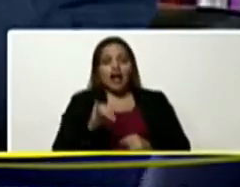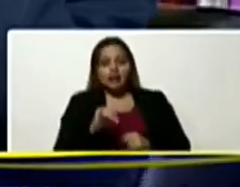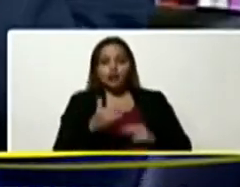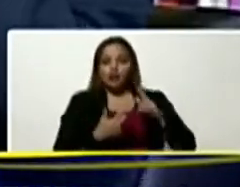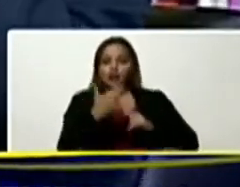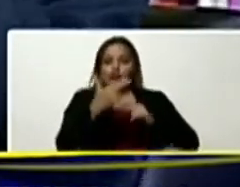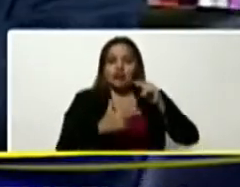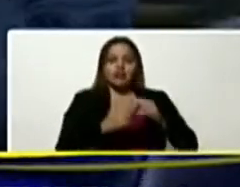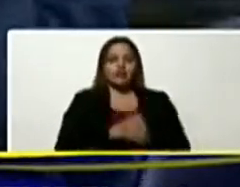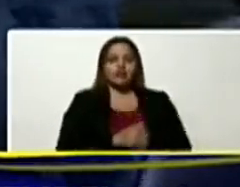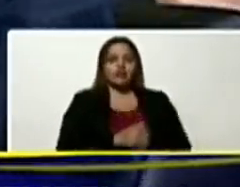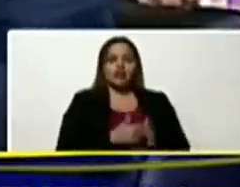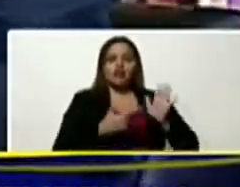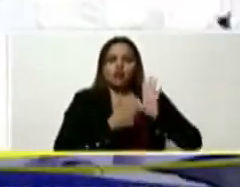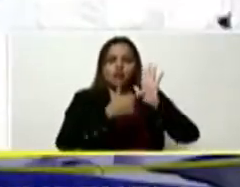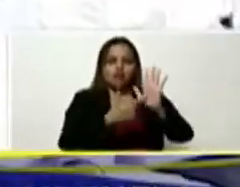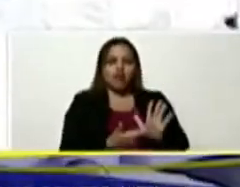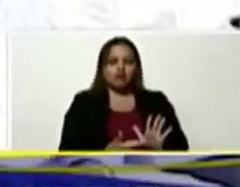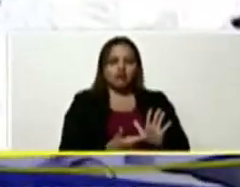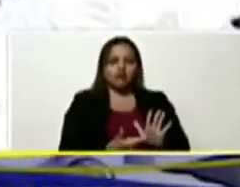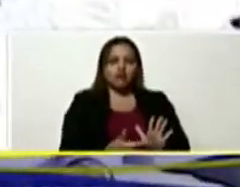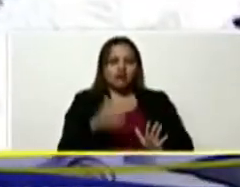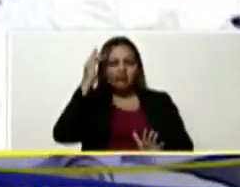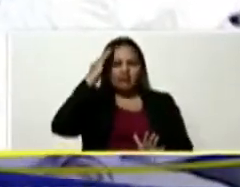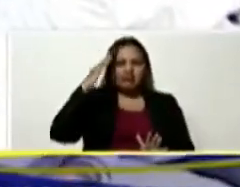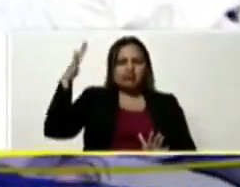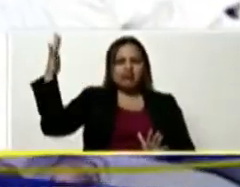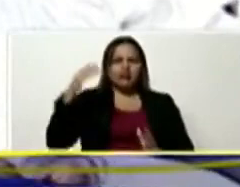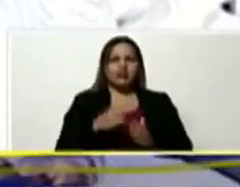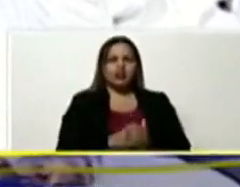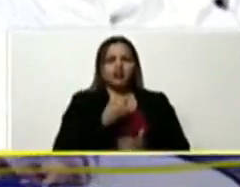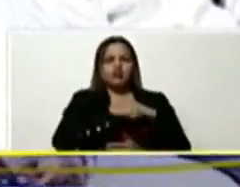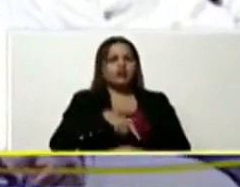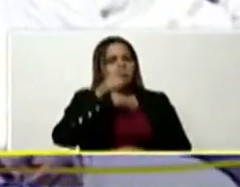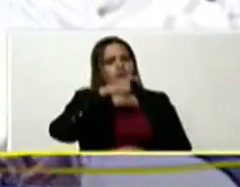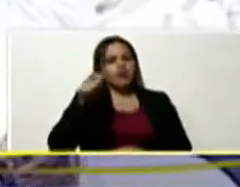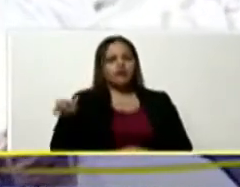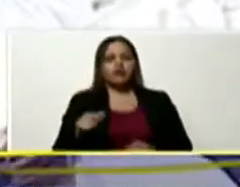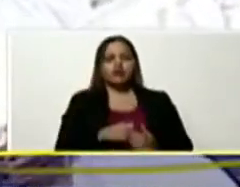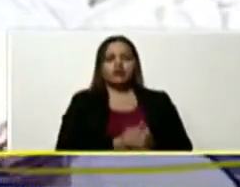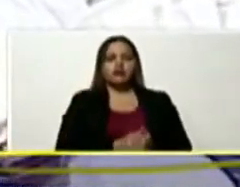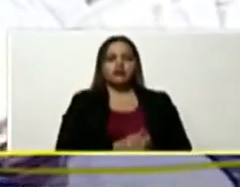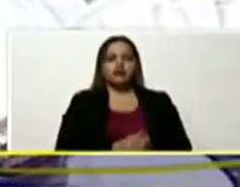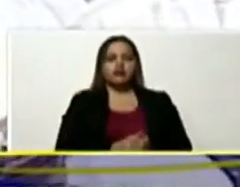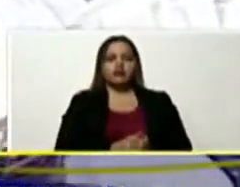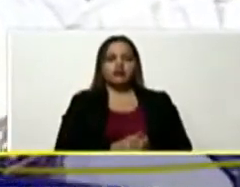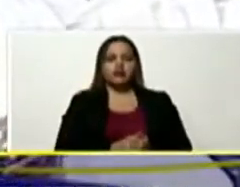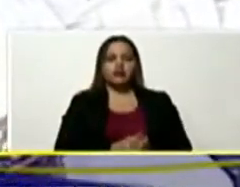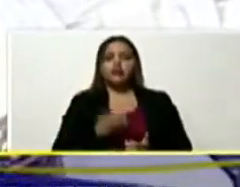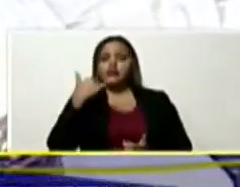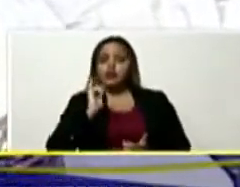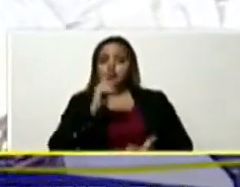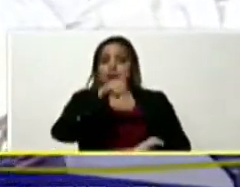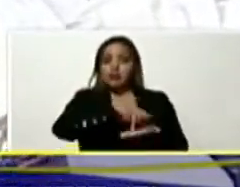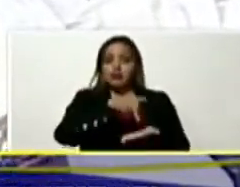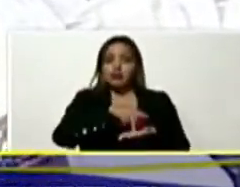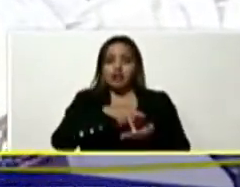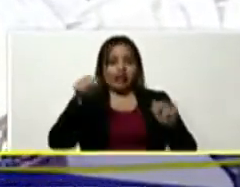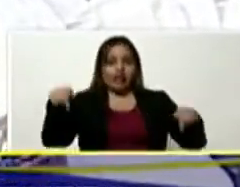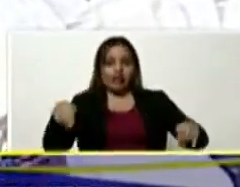construido a mostrar un imaginario de nuestro pueblo, están presentes en esta feria